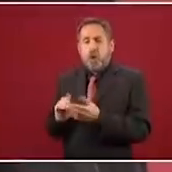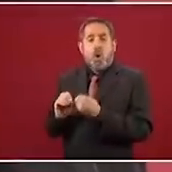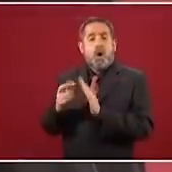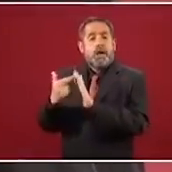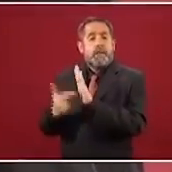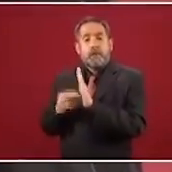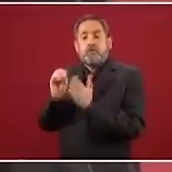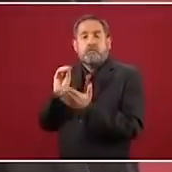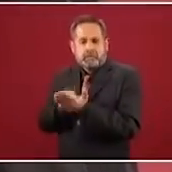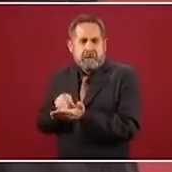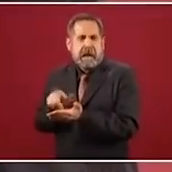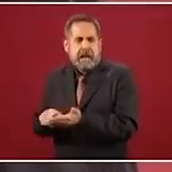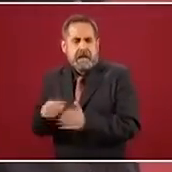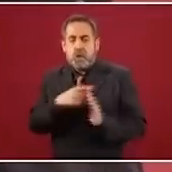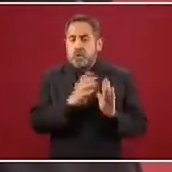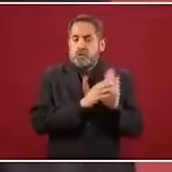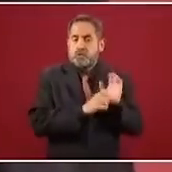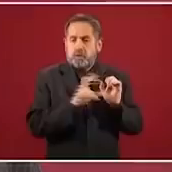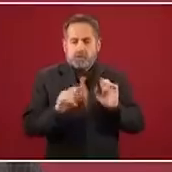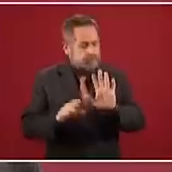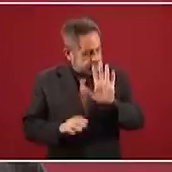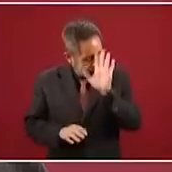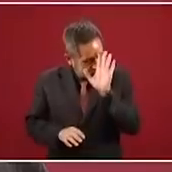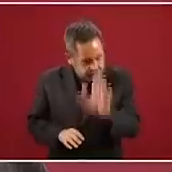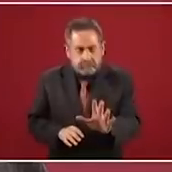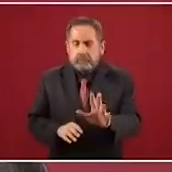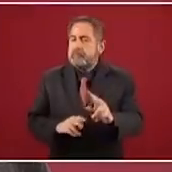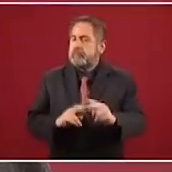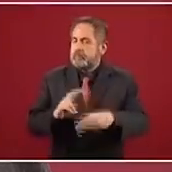cosas. Vamos a cambiar eso,